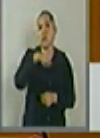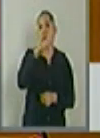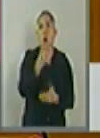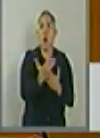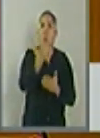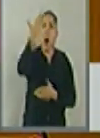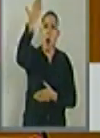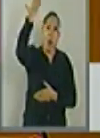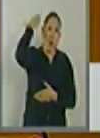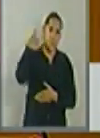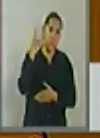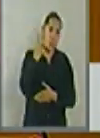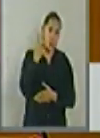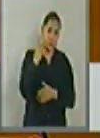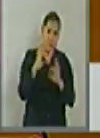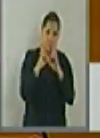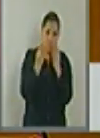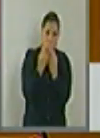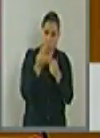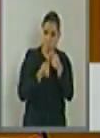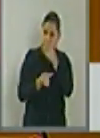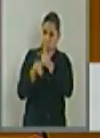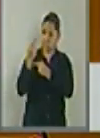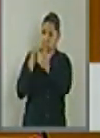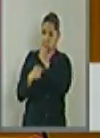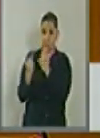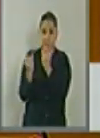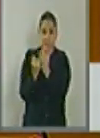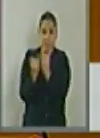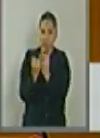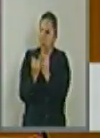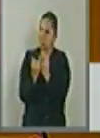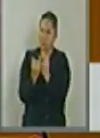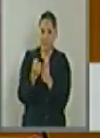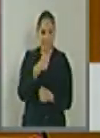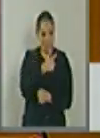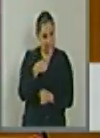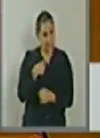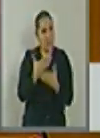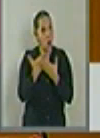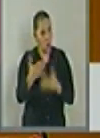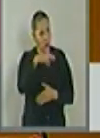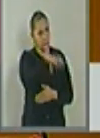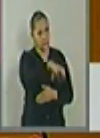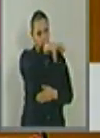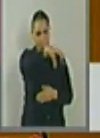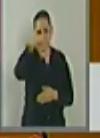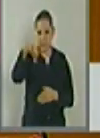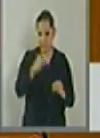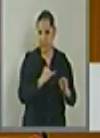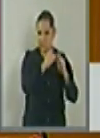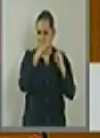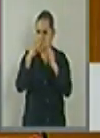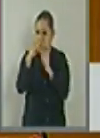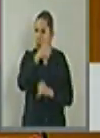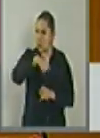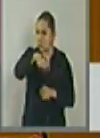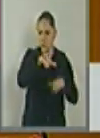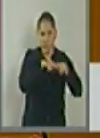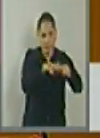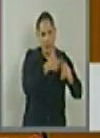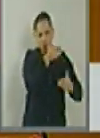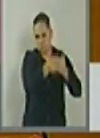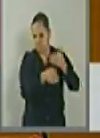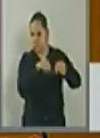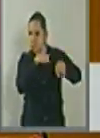nuestra historia política. Estará desde luego presente la fortaleza de las instituciones de las que somos parte,